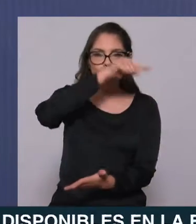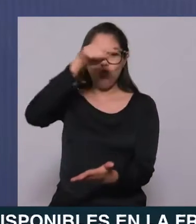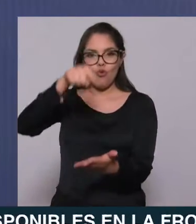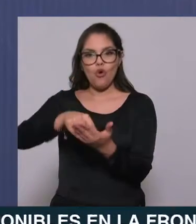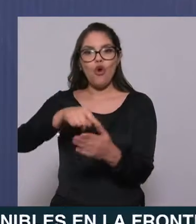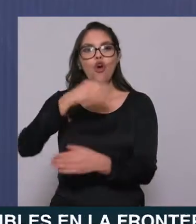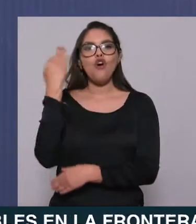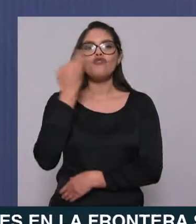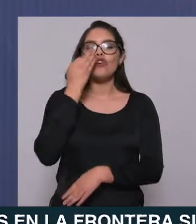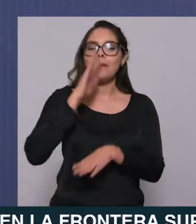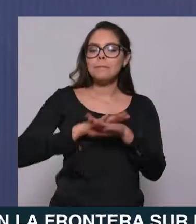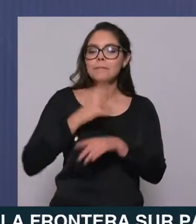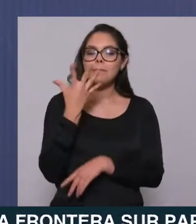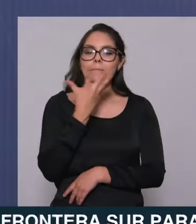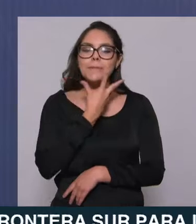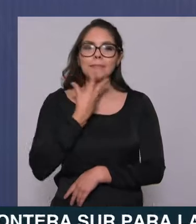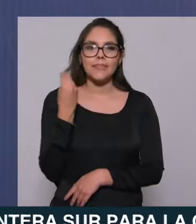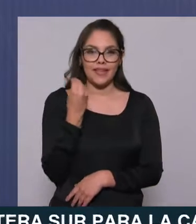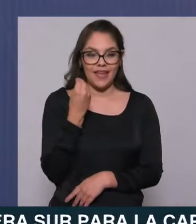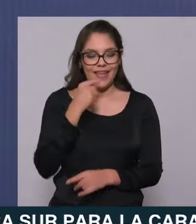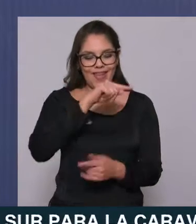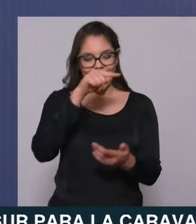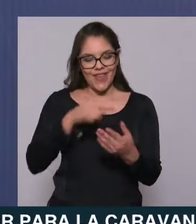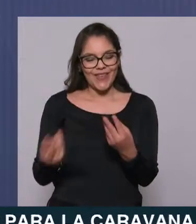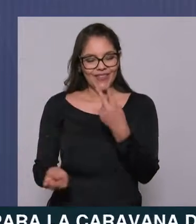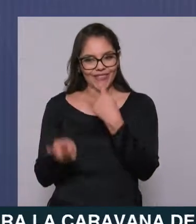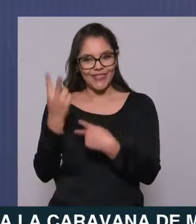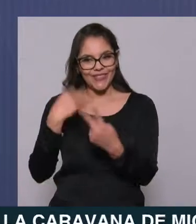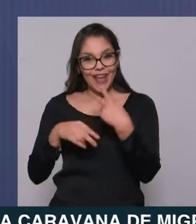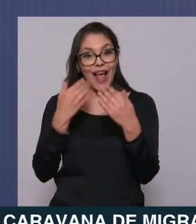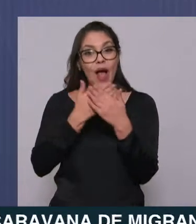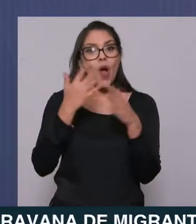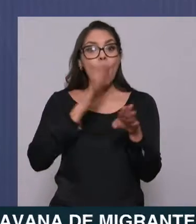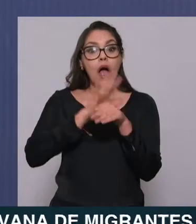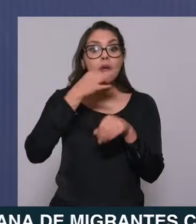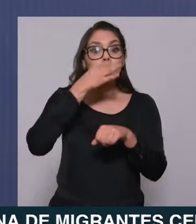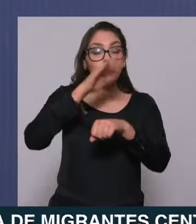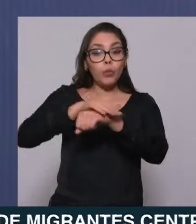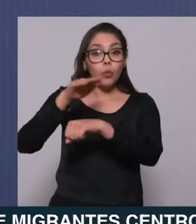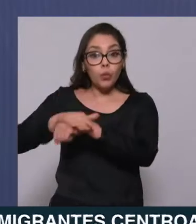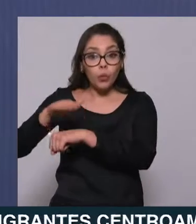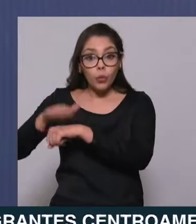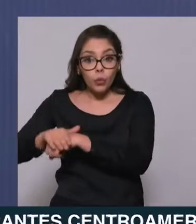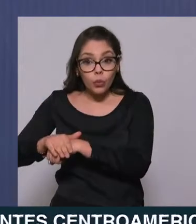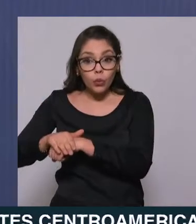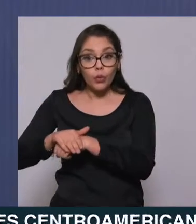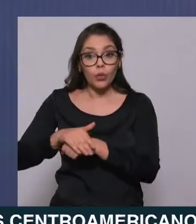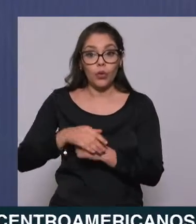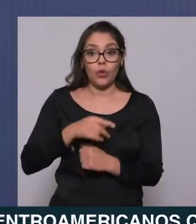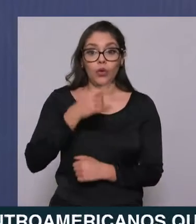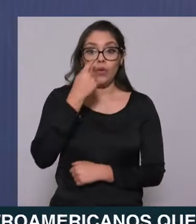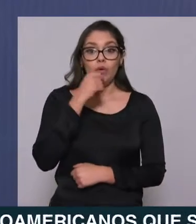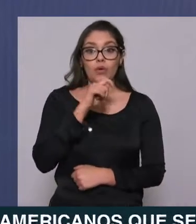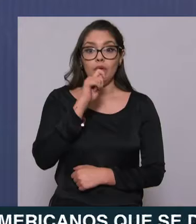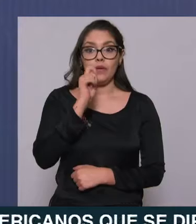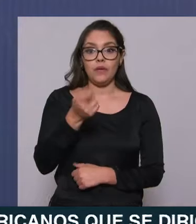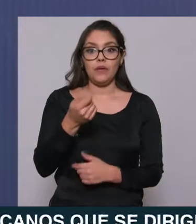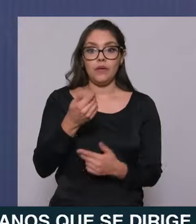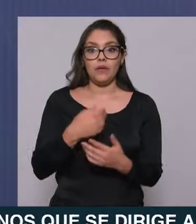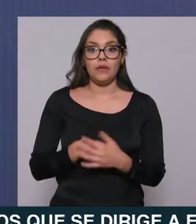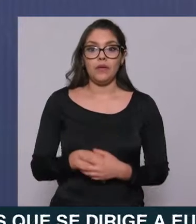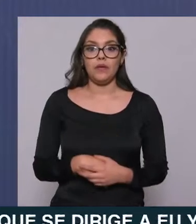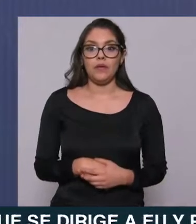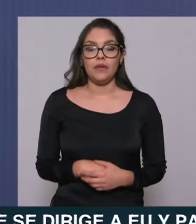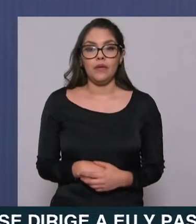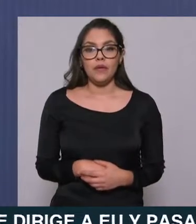bella del ejido. Y precisamente para hablarnos de la próxima convocatoria de este certamen, le damos la más cordial bienvenida a Yareli Mendoza Luciano,